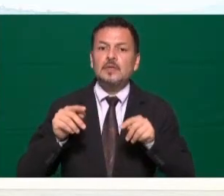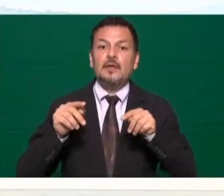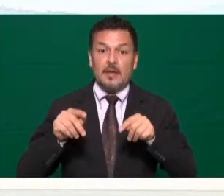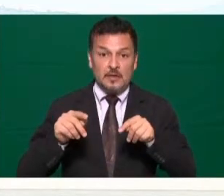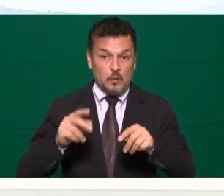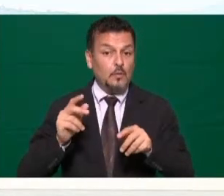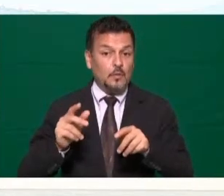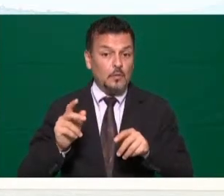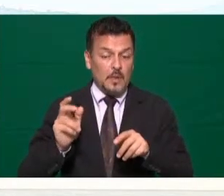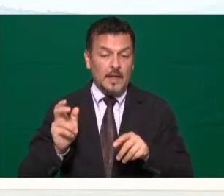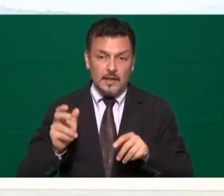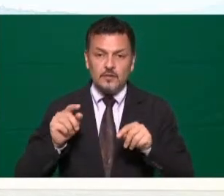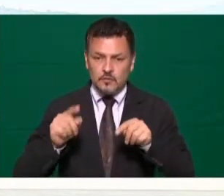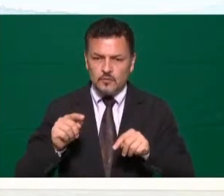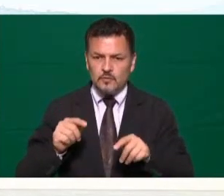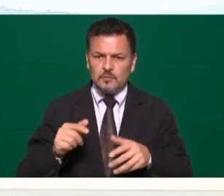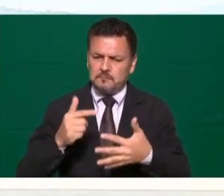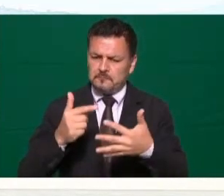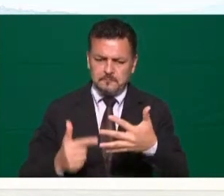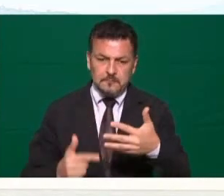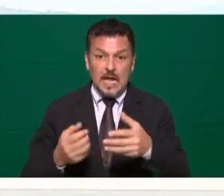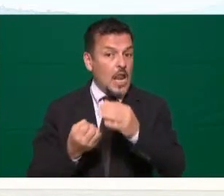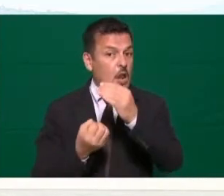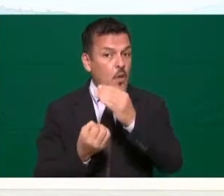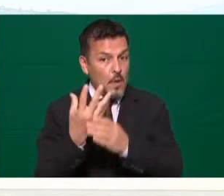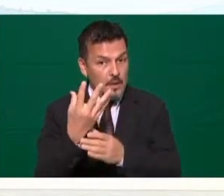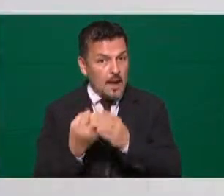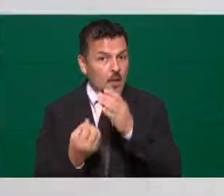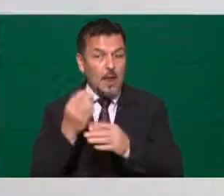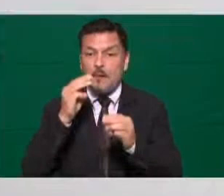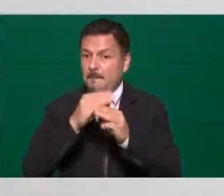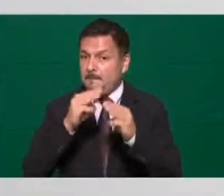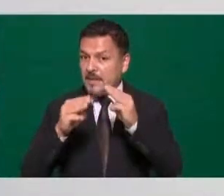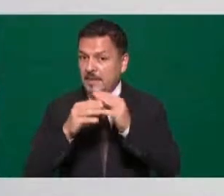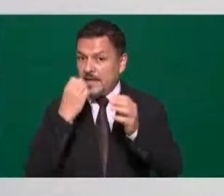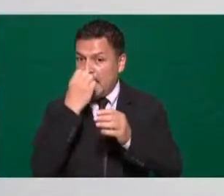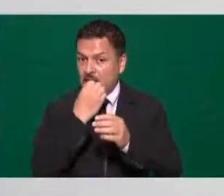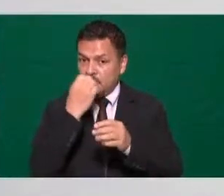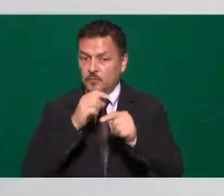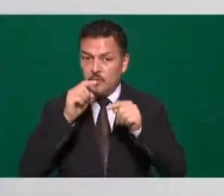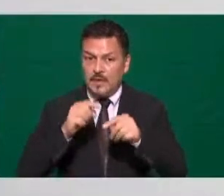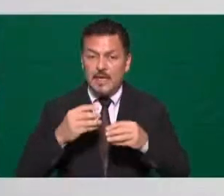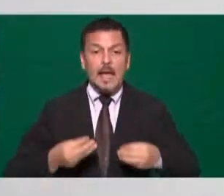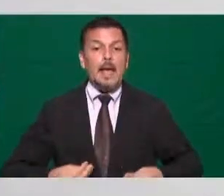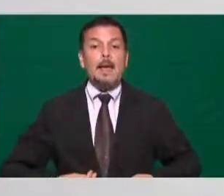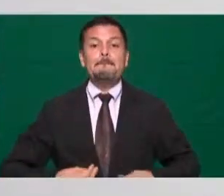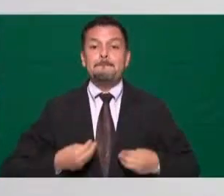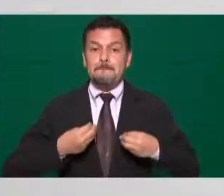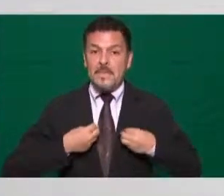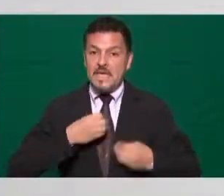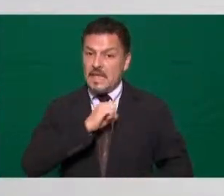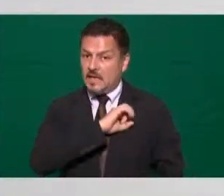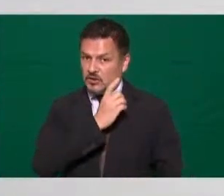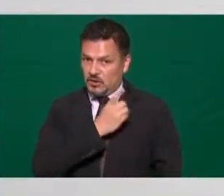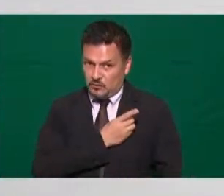Para ello, contaremos con una nueva asignatura llamada Vida